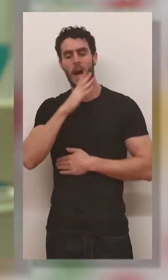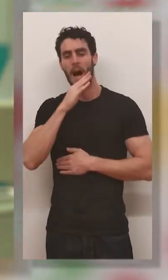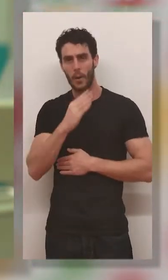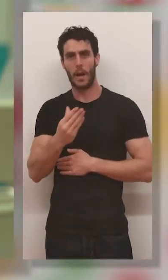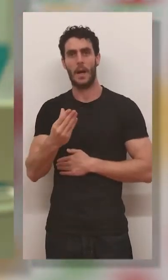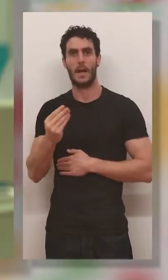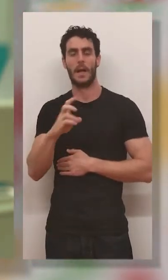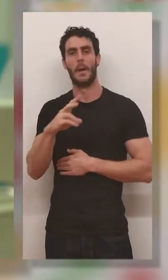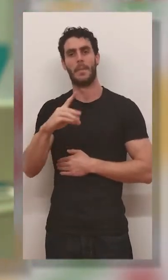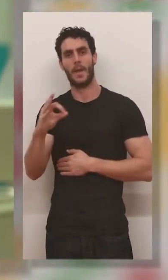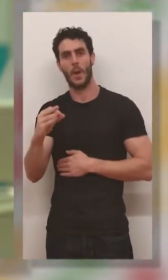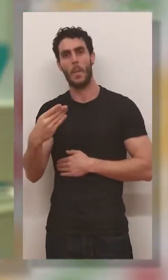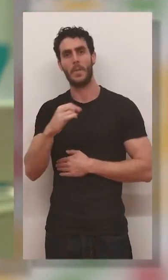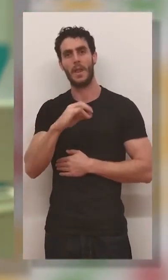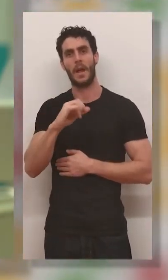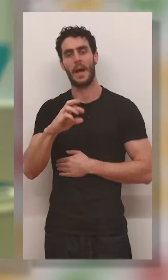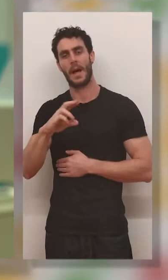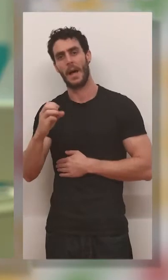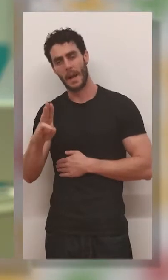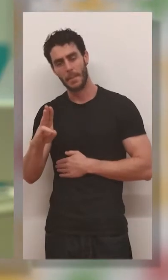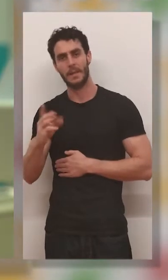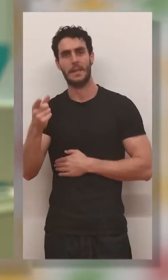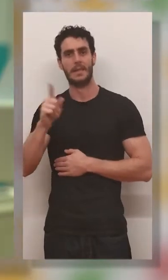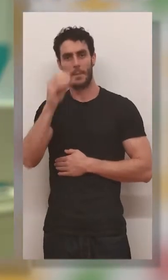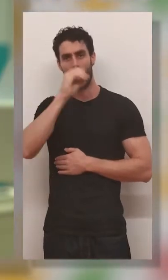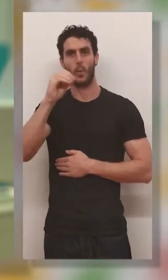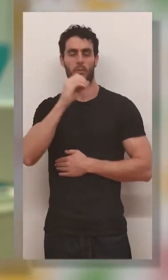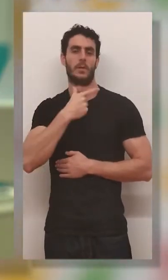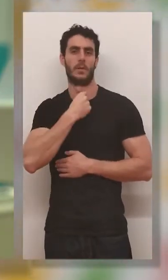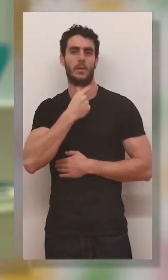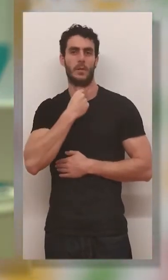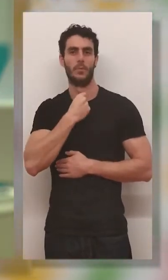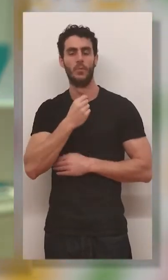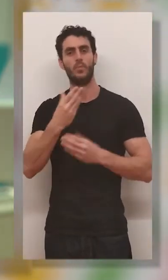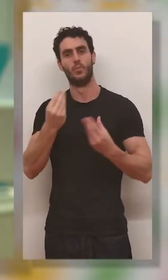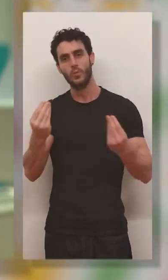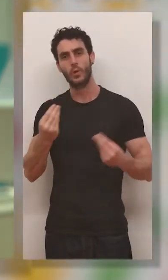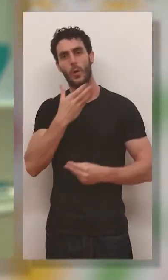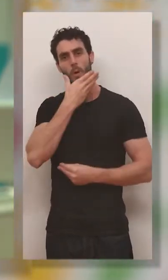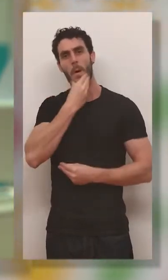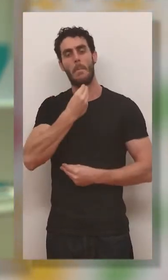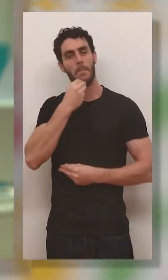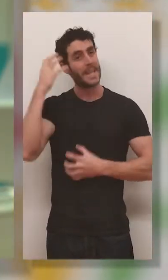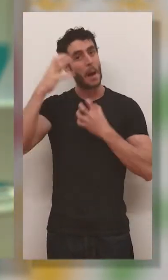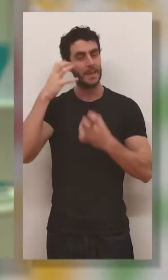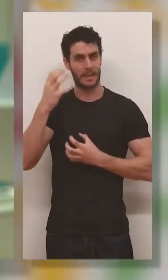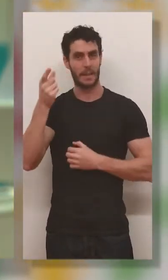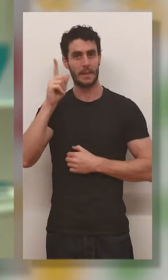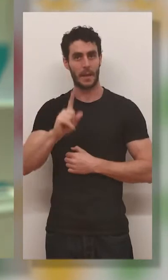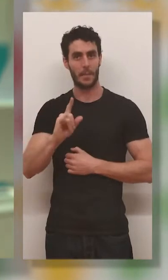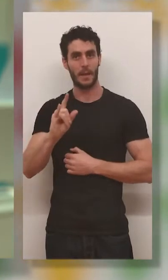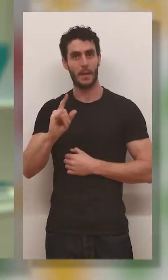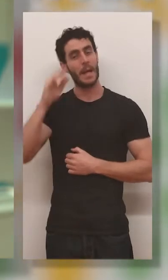Bizarrap. También me gusta mucho la canción de Beauty and the Best, la de La Bella y la Bestia, y la de